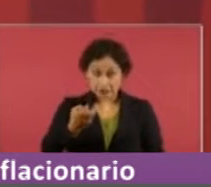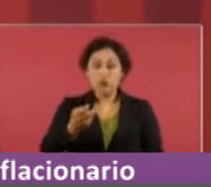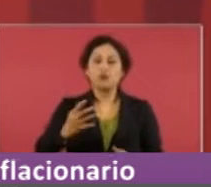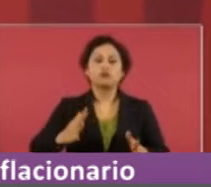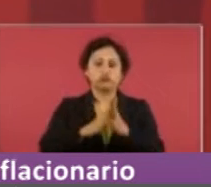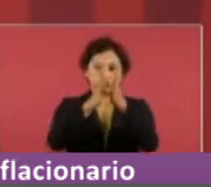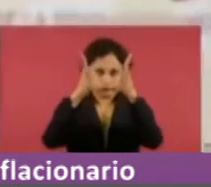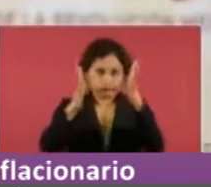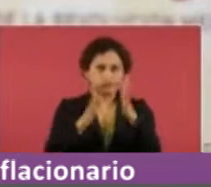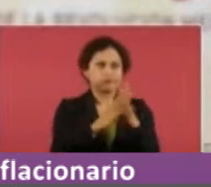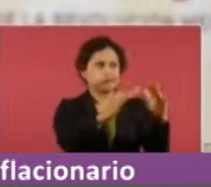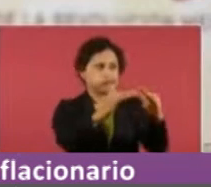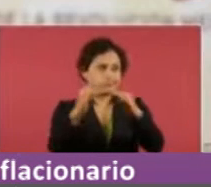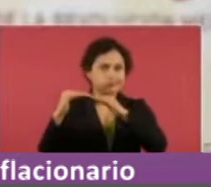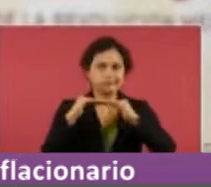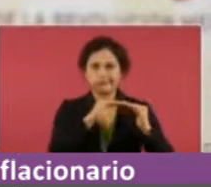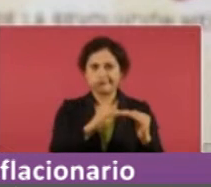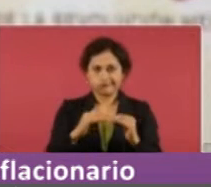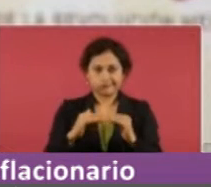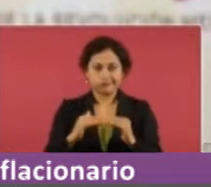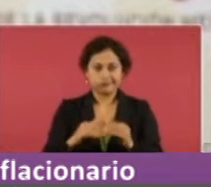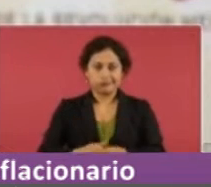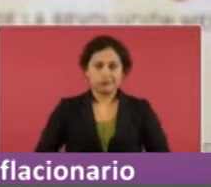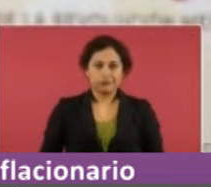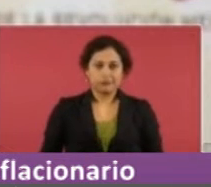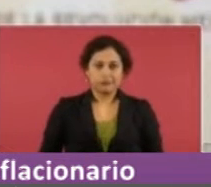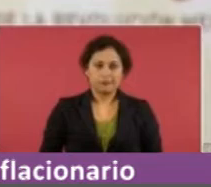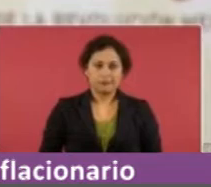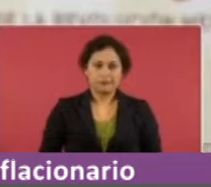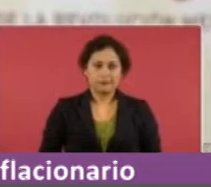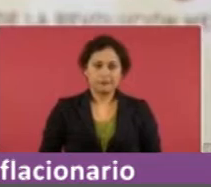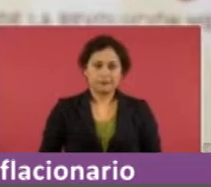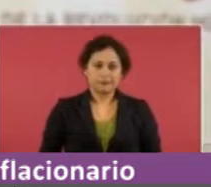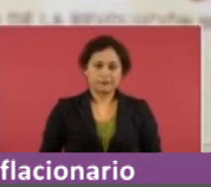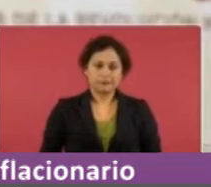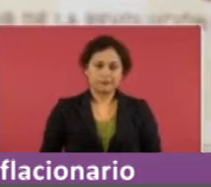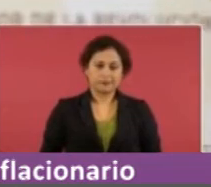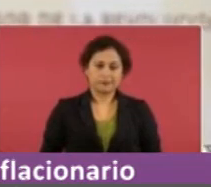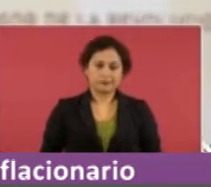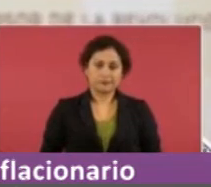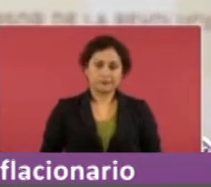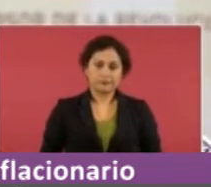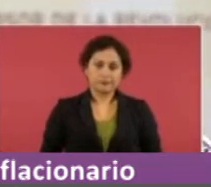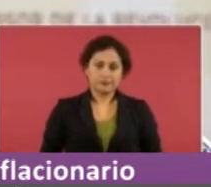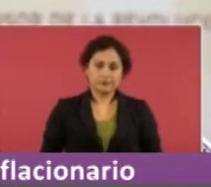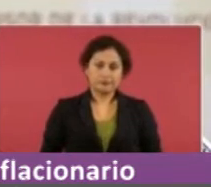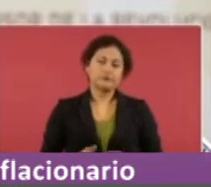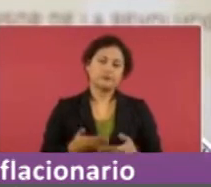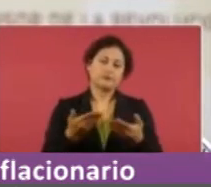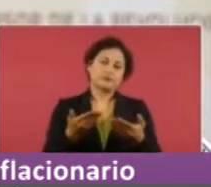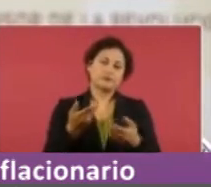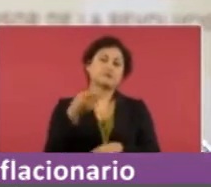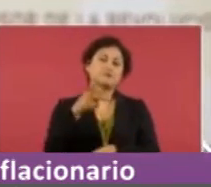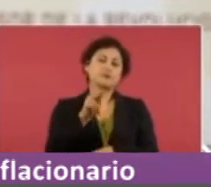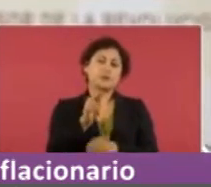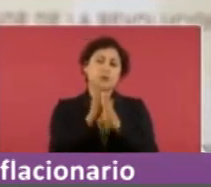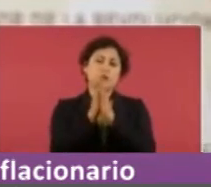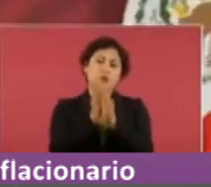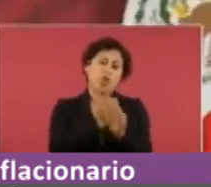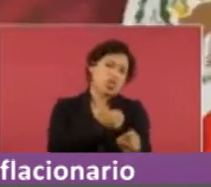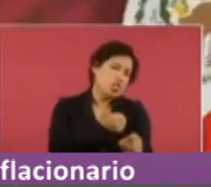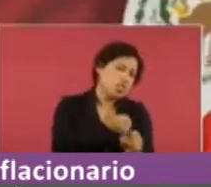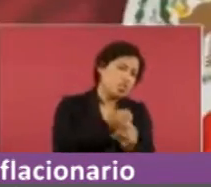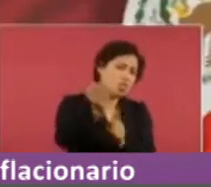el presidente Andrés Manuel López Obrador confió en que los empresarios del ramo, en caso de importar alimentos, adquirirán productos de calidad que no afecten la salud